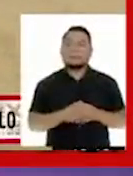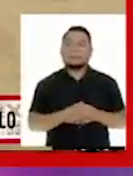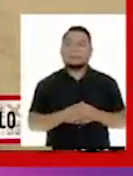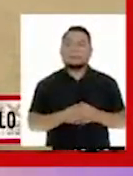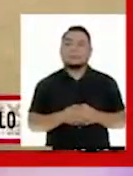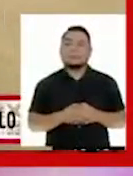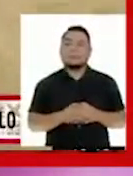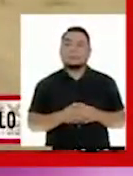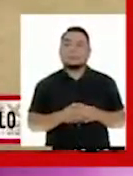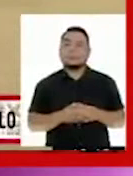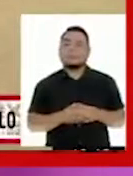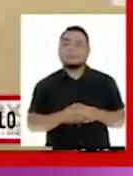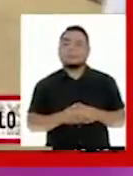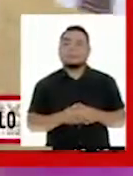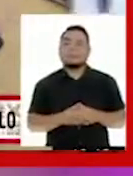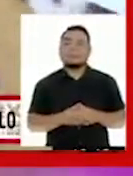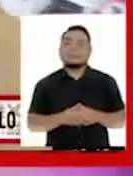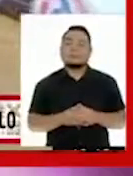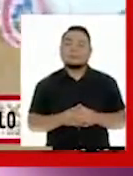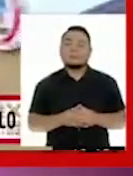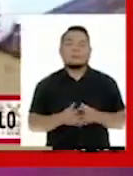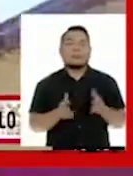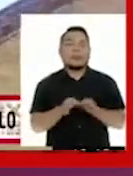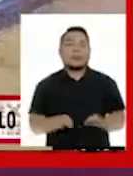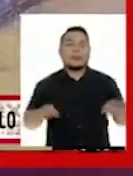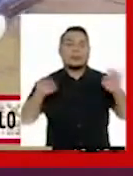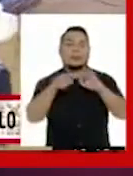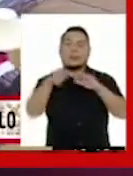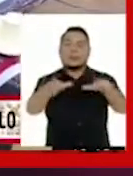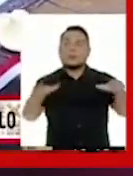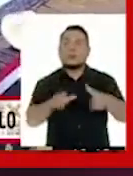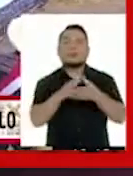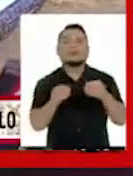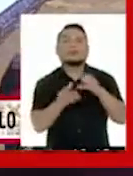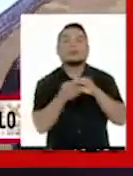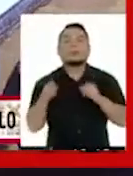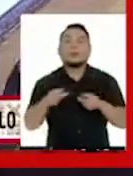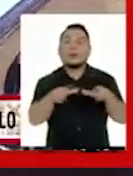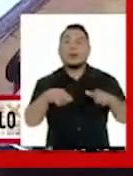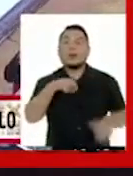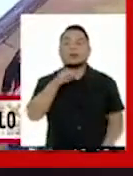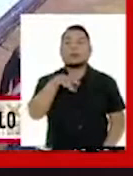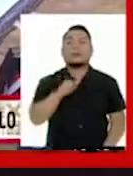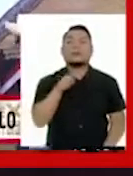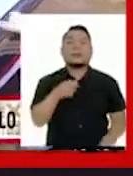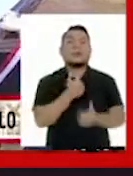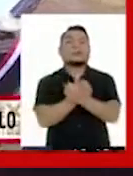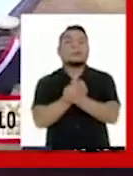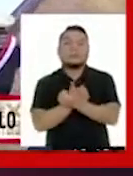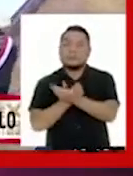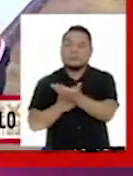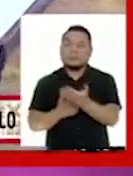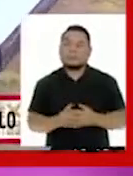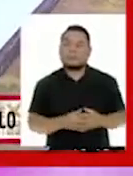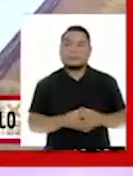remarcar este gesto del destino, juramentando simbólicamente en Ayacucho, que es un claro mensaje de que